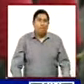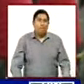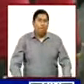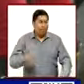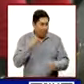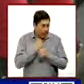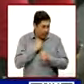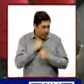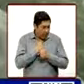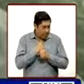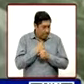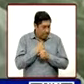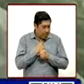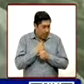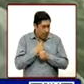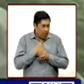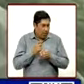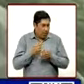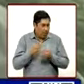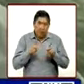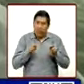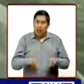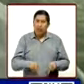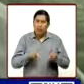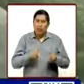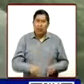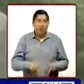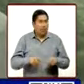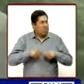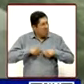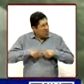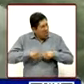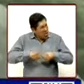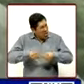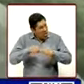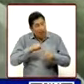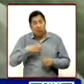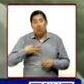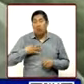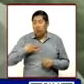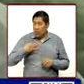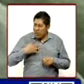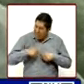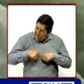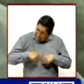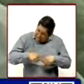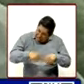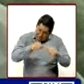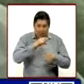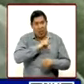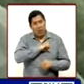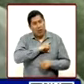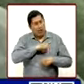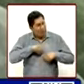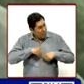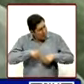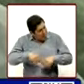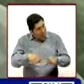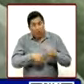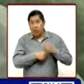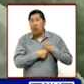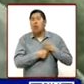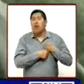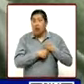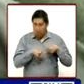El trabajo de los bomberos es incansable también y bueno, pues con la ayuda también de las Fuerzas Armadas y